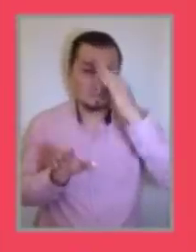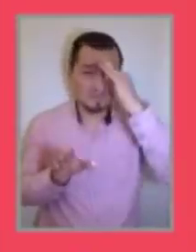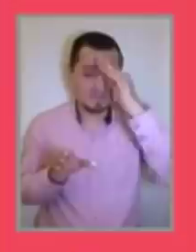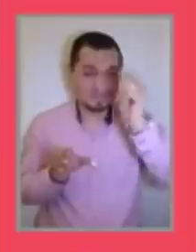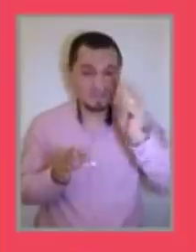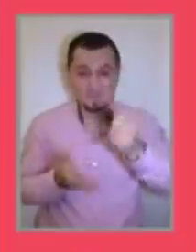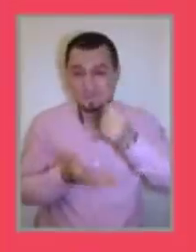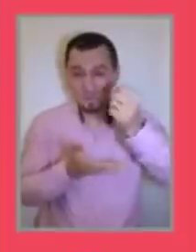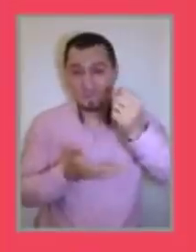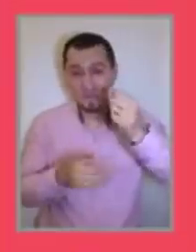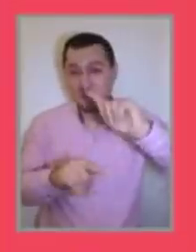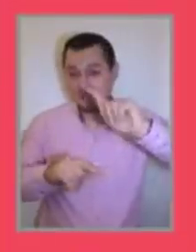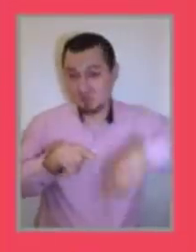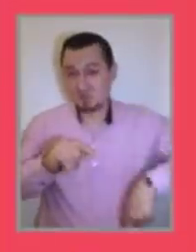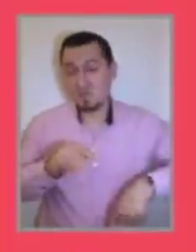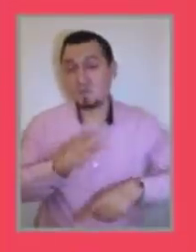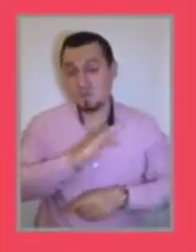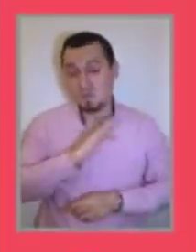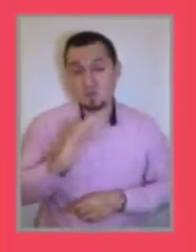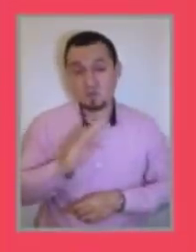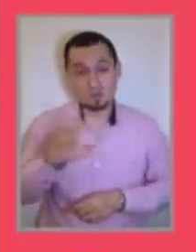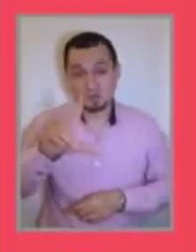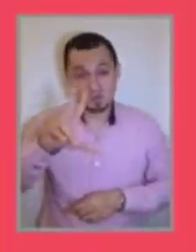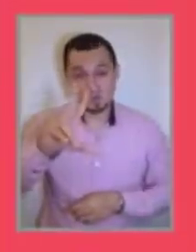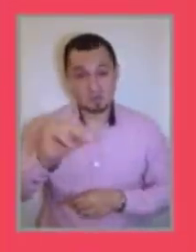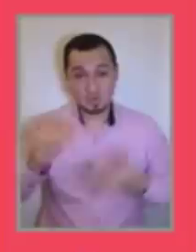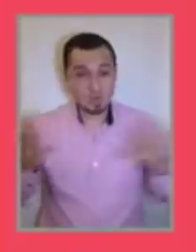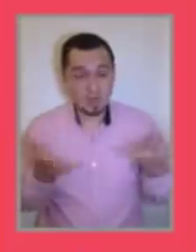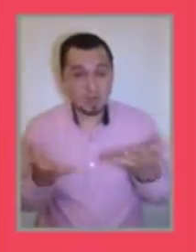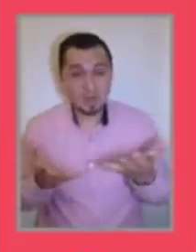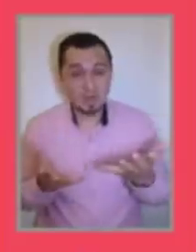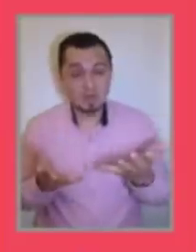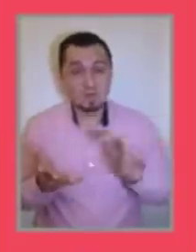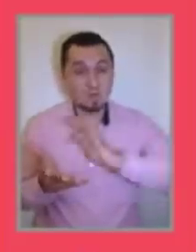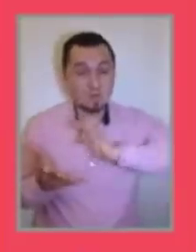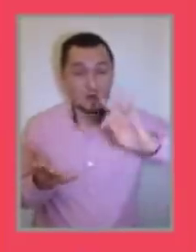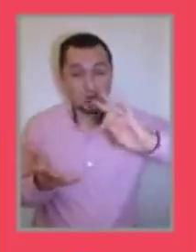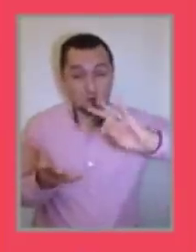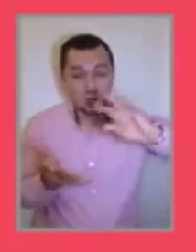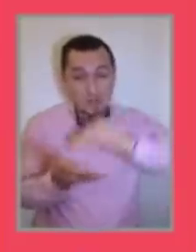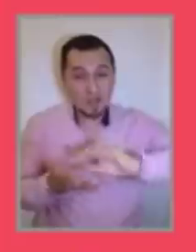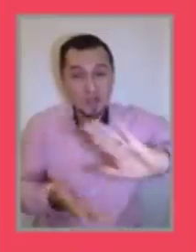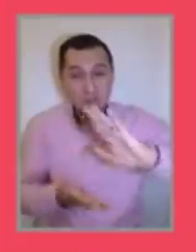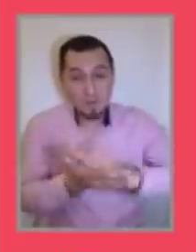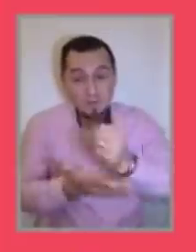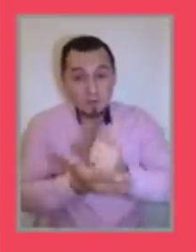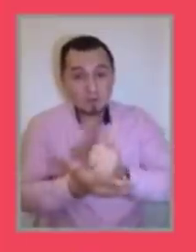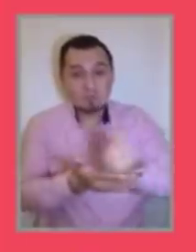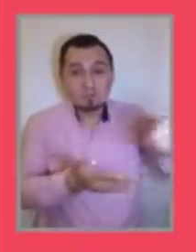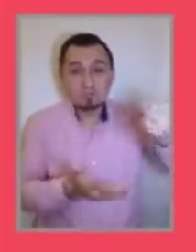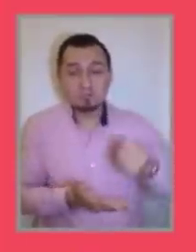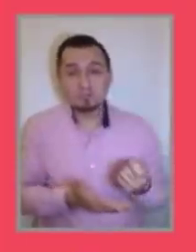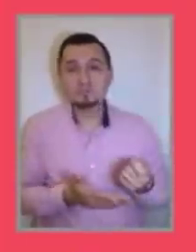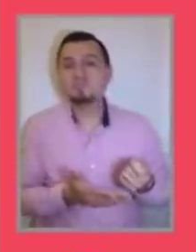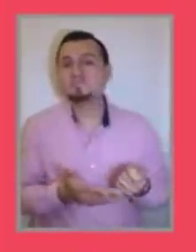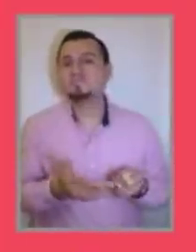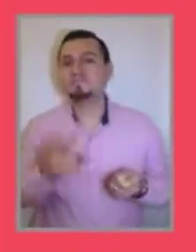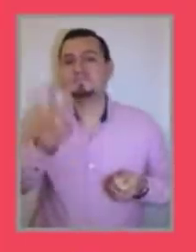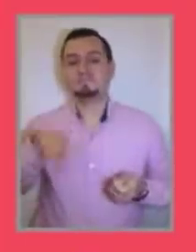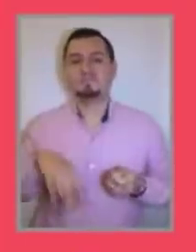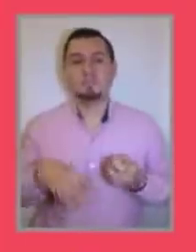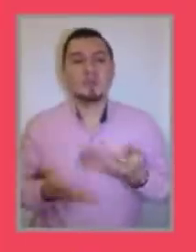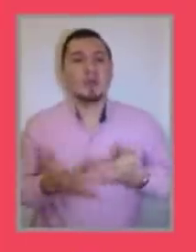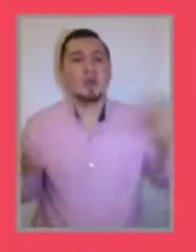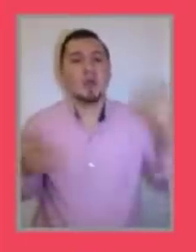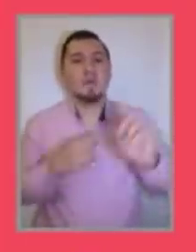recursos, sobre todo por Portaseco? Es que si no sucede así, si lo que se aprueba es lo que se mandó, pues entonces estamos en un problema.